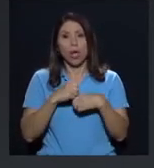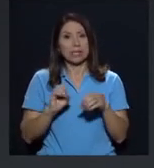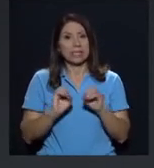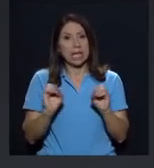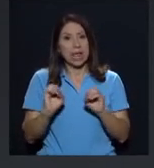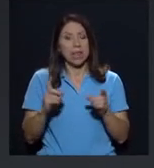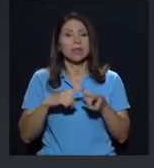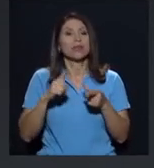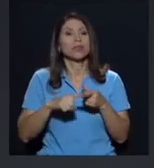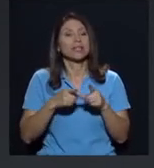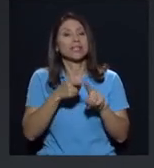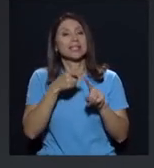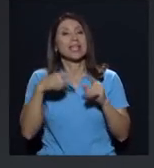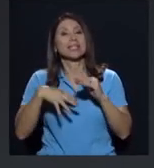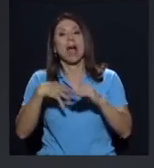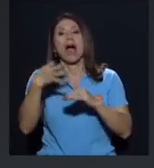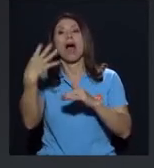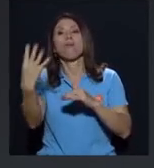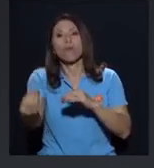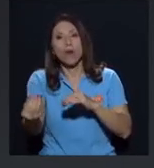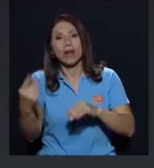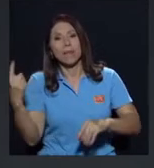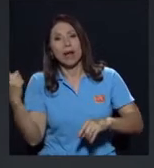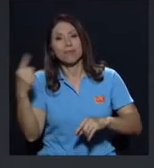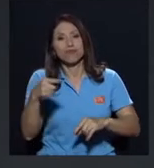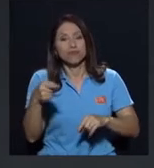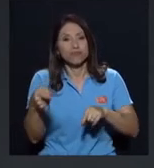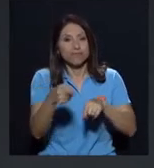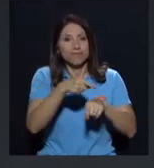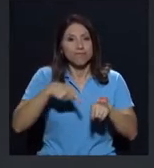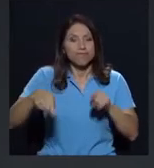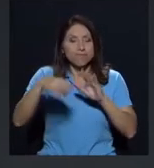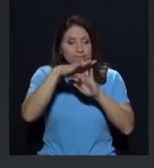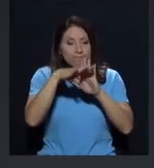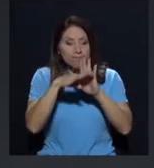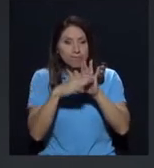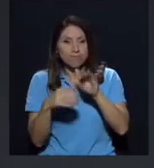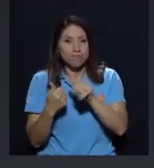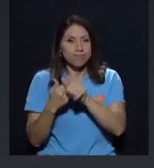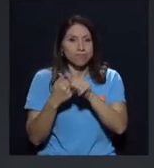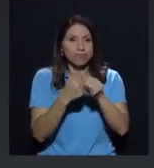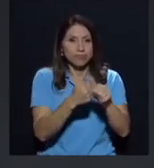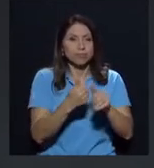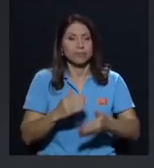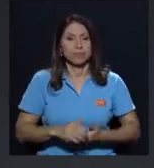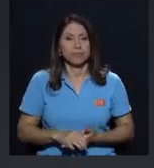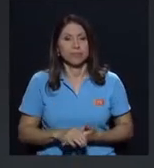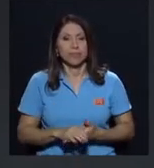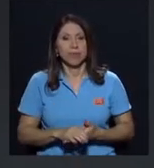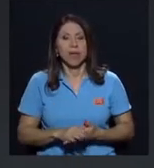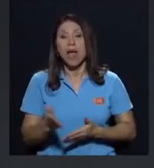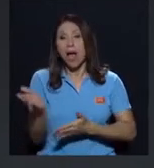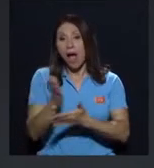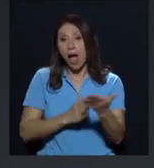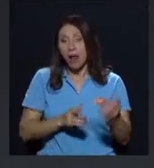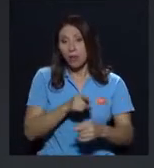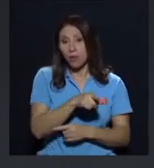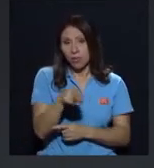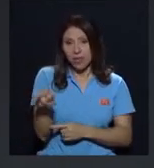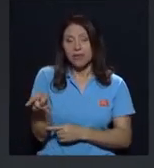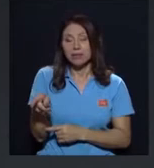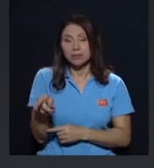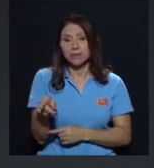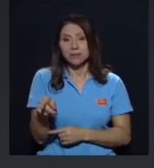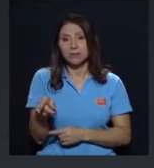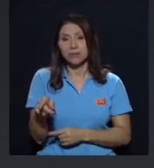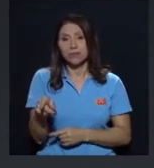día fuera y y algo de eso sí sin llegar al límite de d del